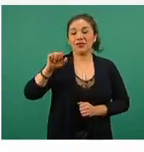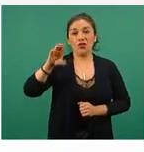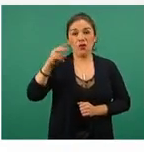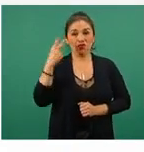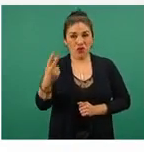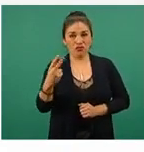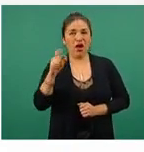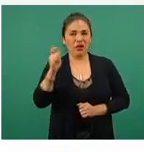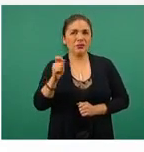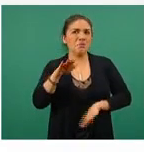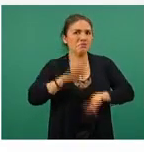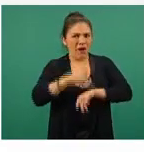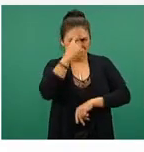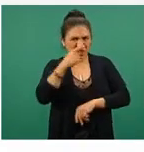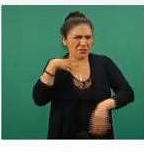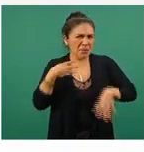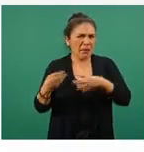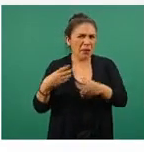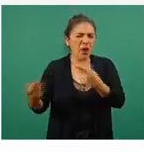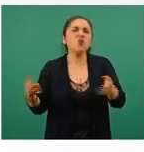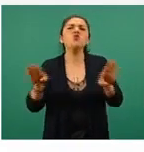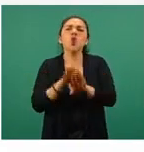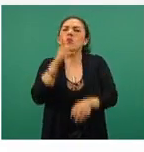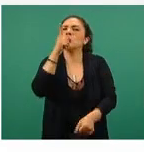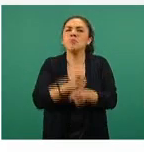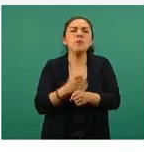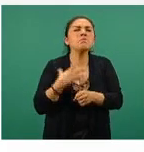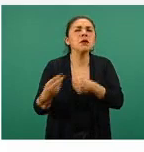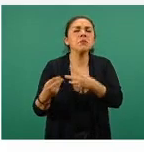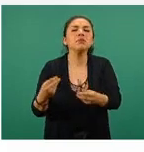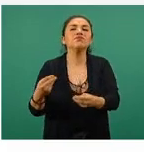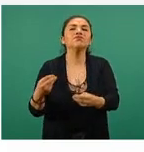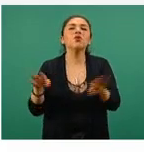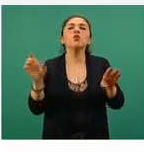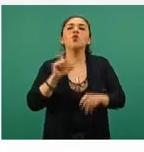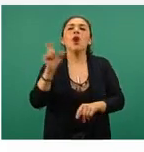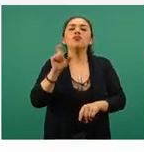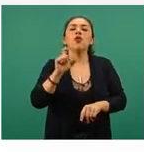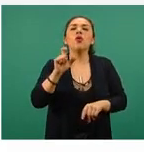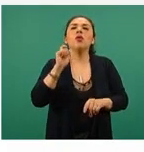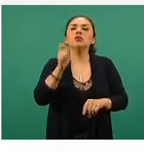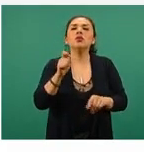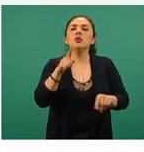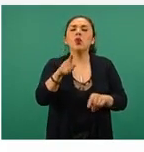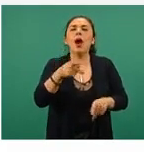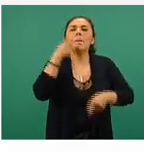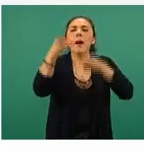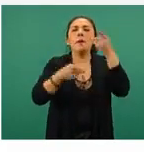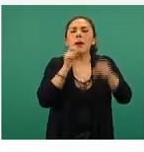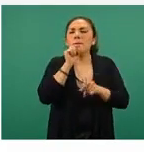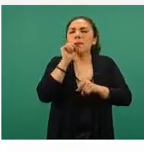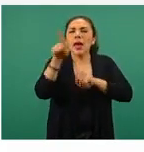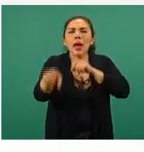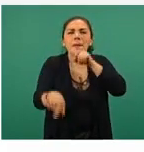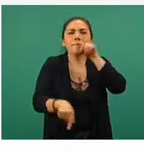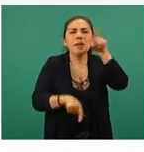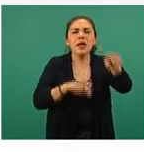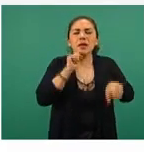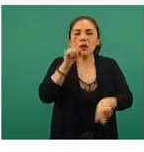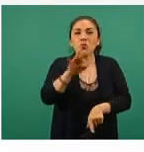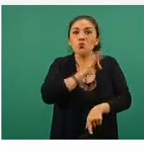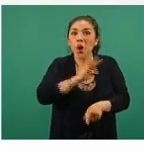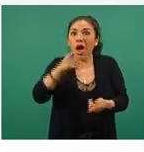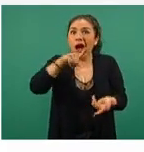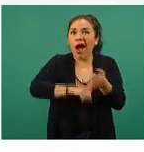SARS-CoV-2 es muy contagioso. ¿Y cómo se contagia? Es cuando expelemos gotículas de saliva, las cuales pueden